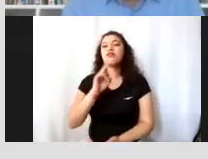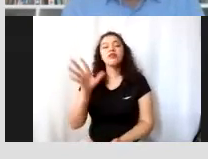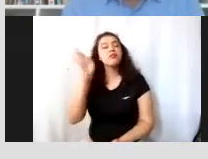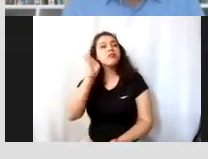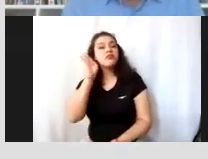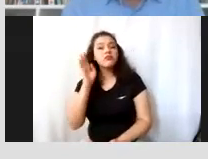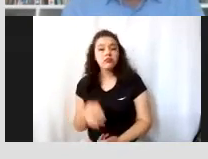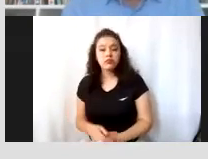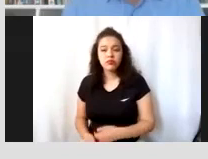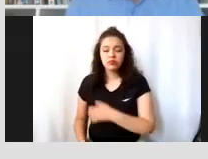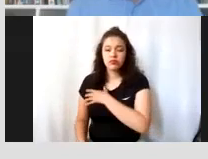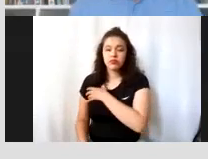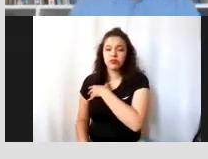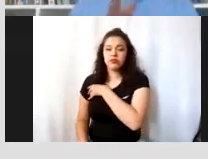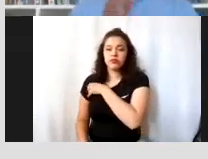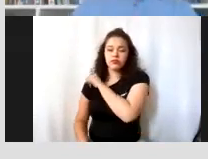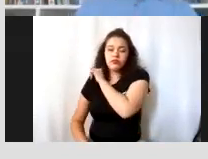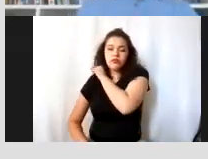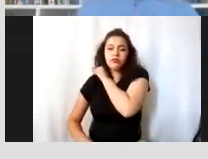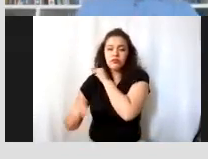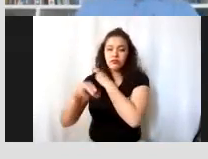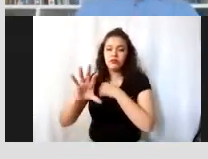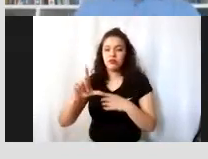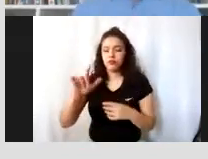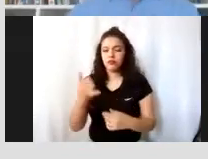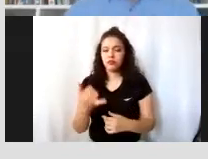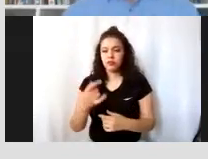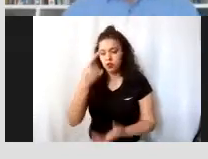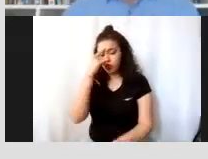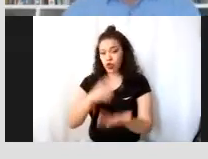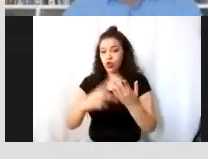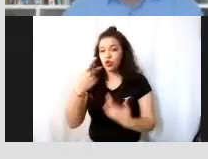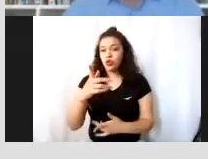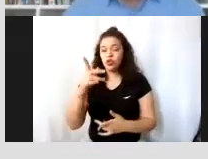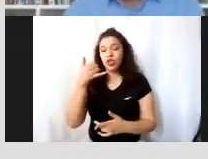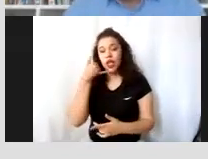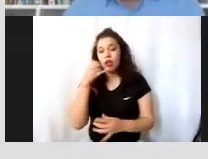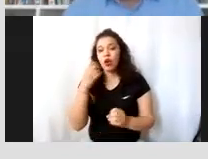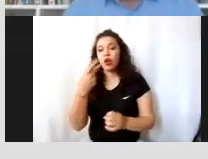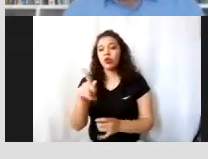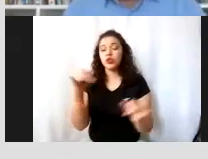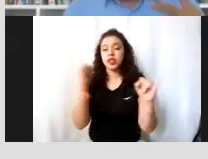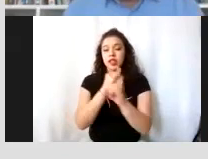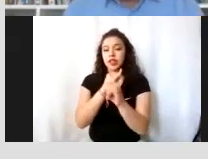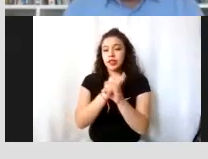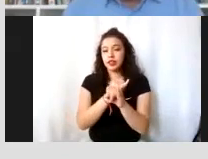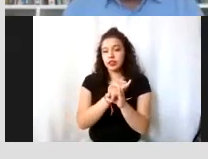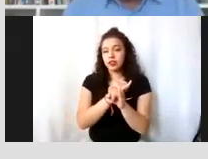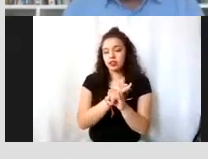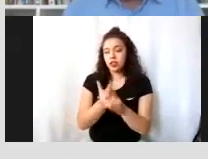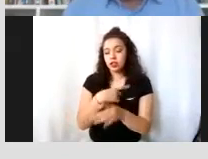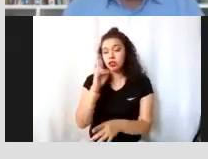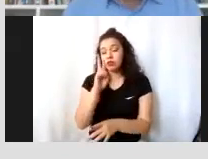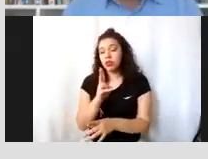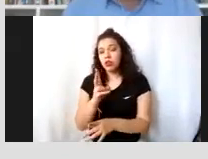Ok, Nayeli, yo ahí sí creería que ha de ser tu teléfono o tu internet, porque por lo que me doy cuenta, el